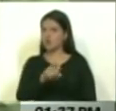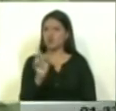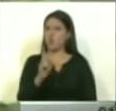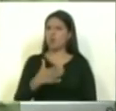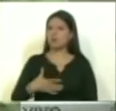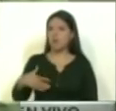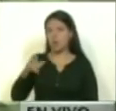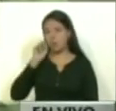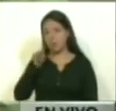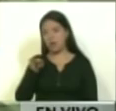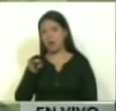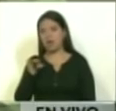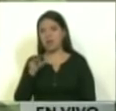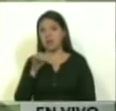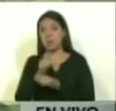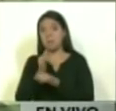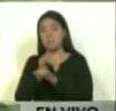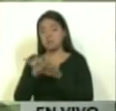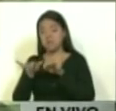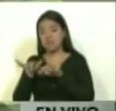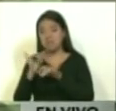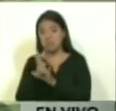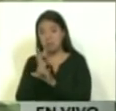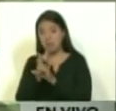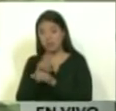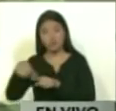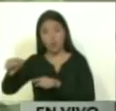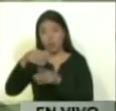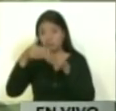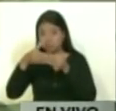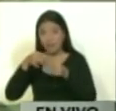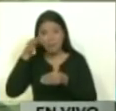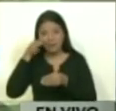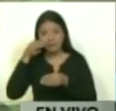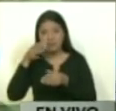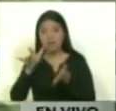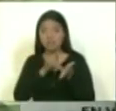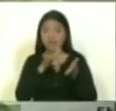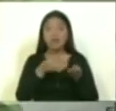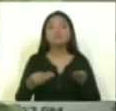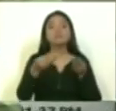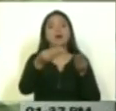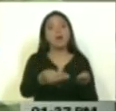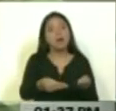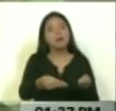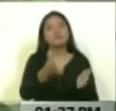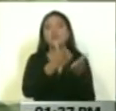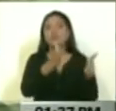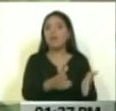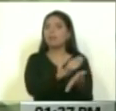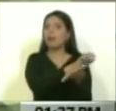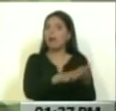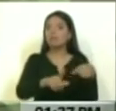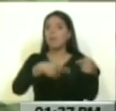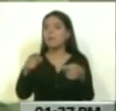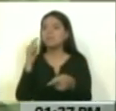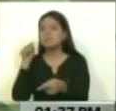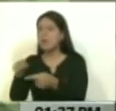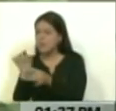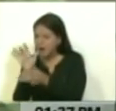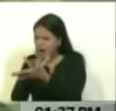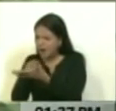por mercado.com y todos estos ladrones una tableta que le entregamos al estudiante totalmente gratuita, después rematando,